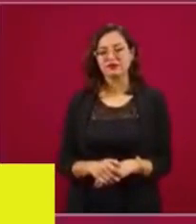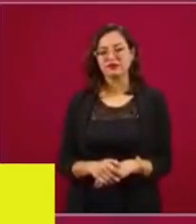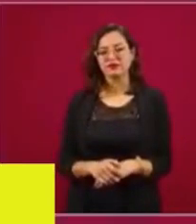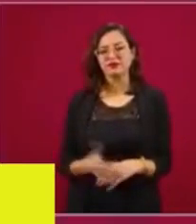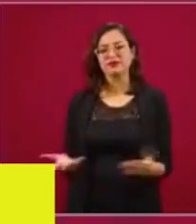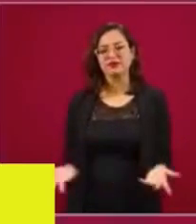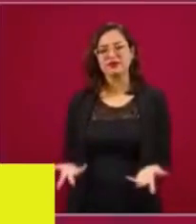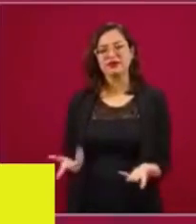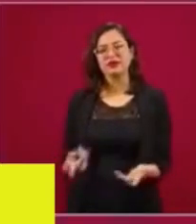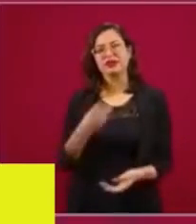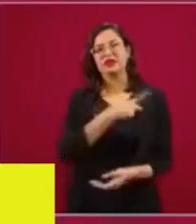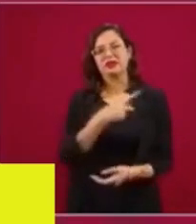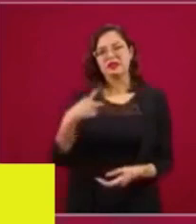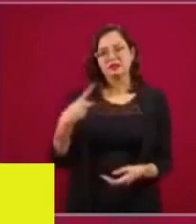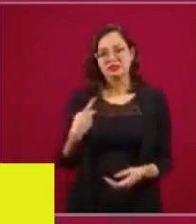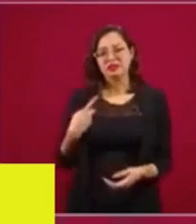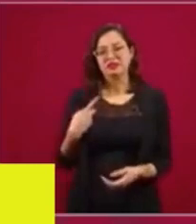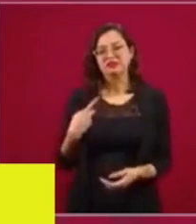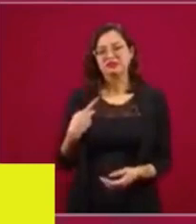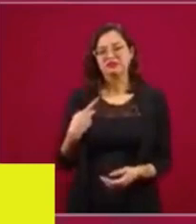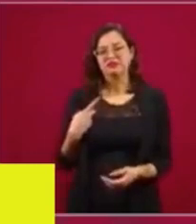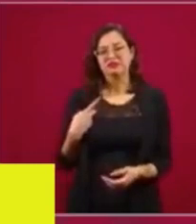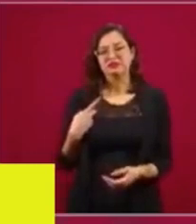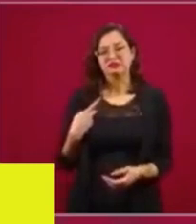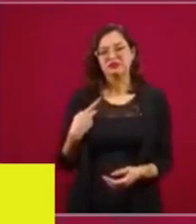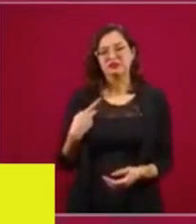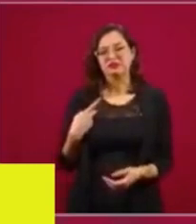tenemos que tener…